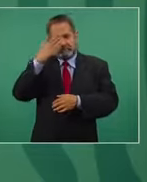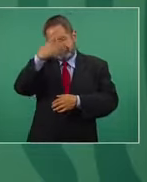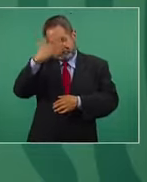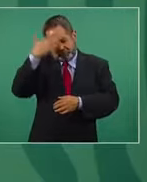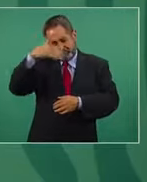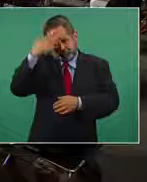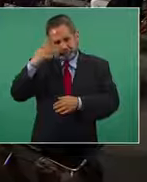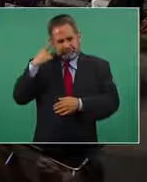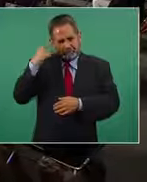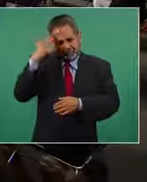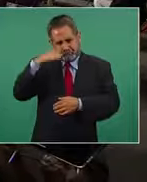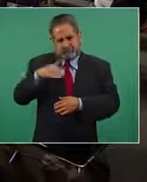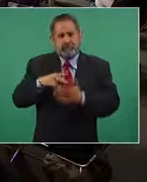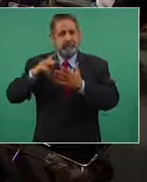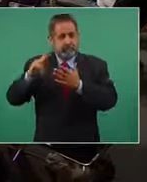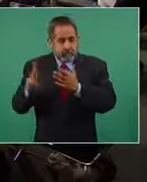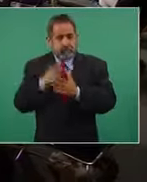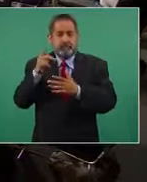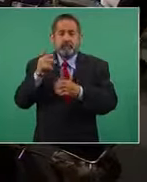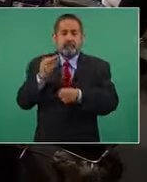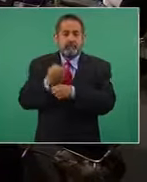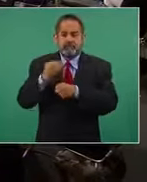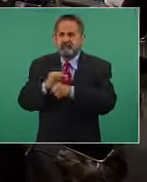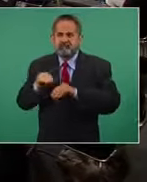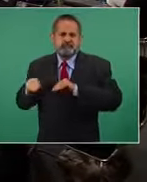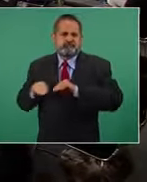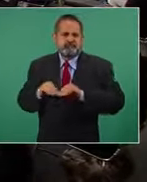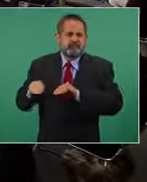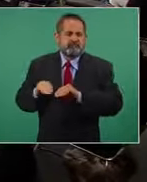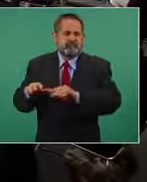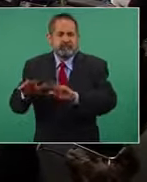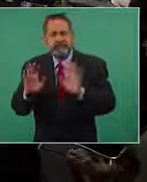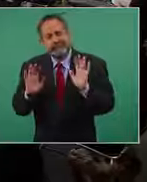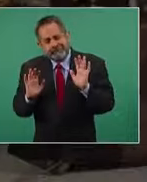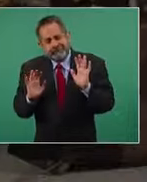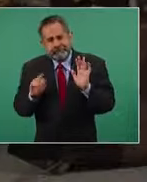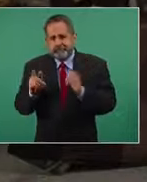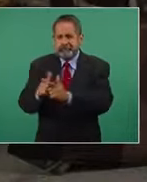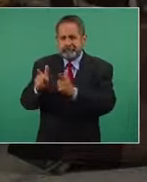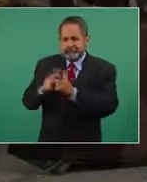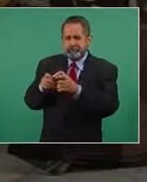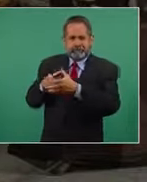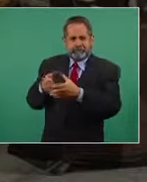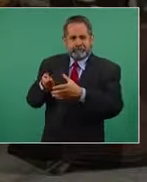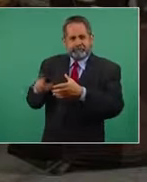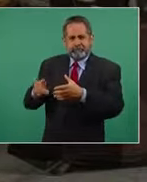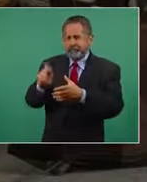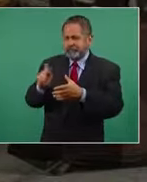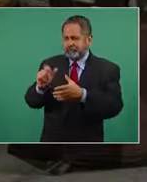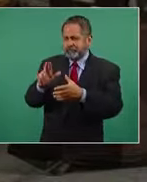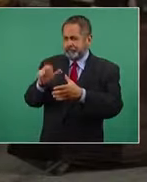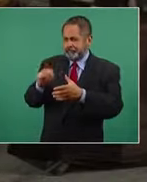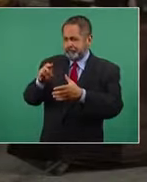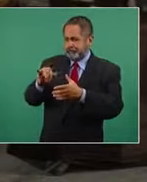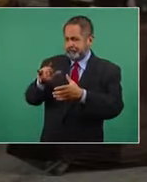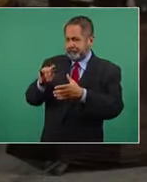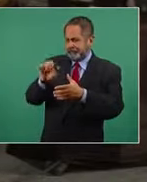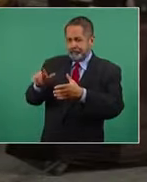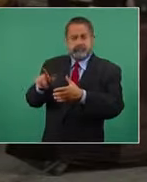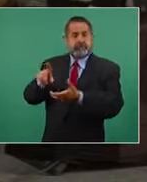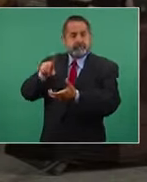la información, otra vez hay desplazamientos, pero es un grupo paramilitar, es un grupo que